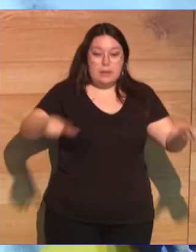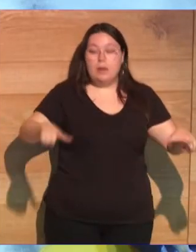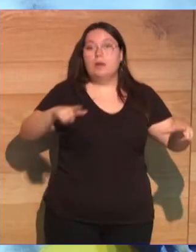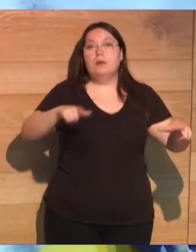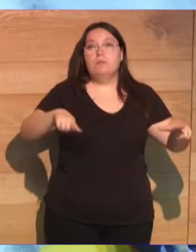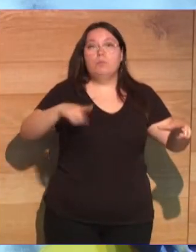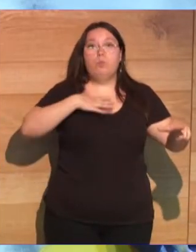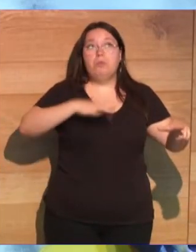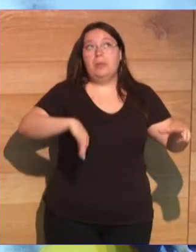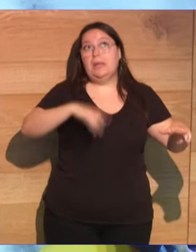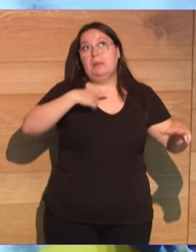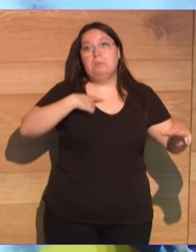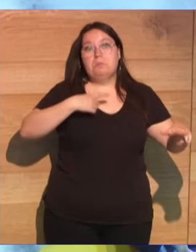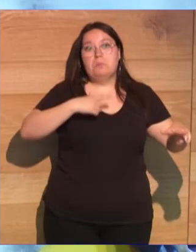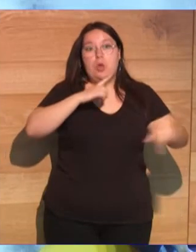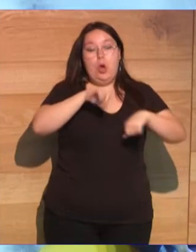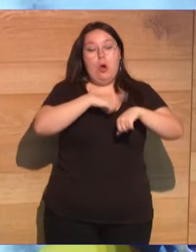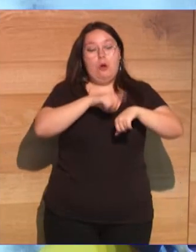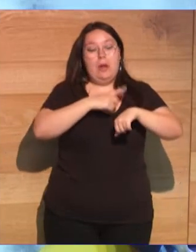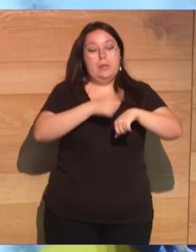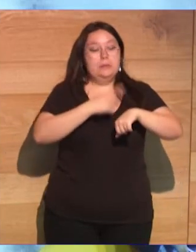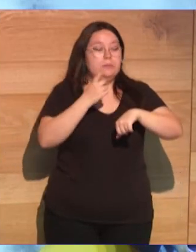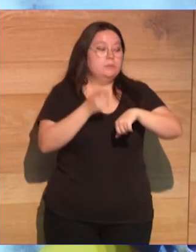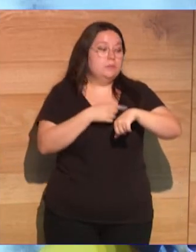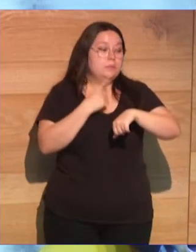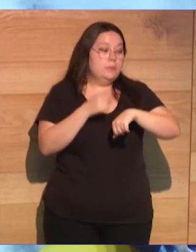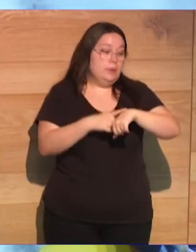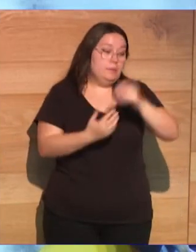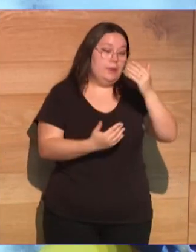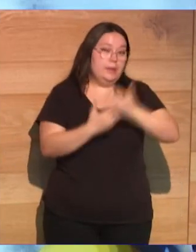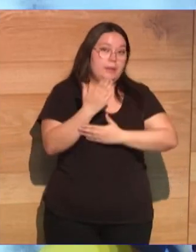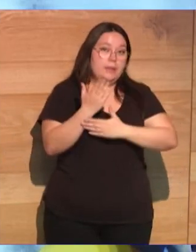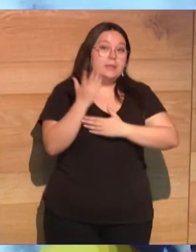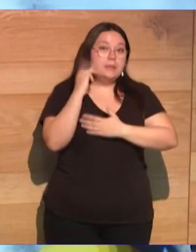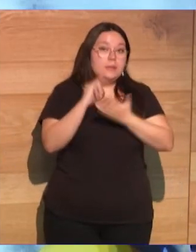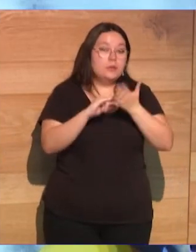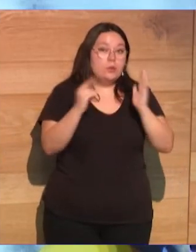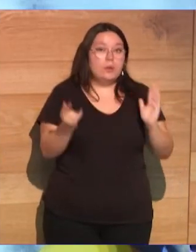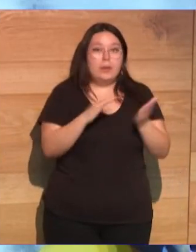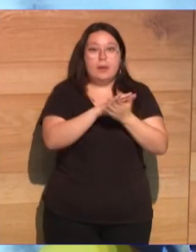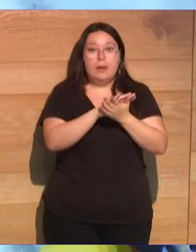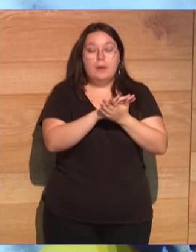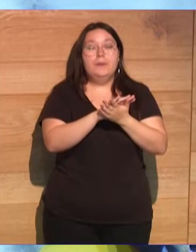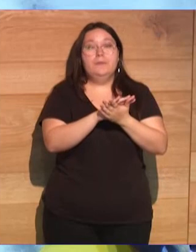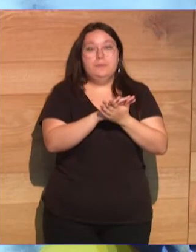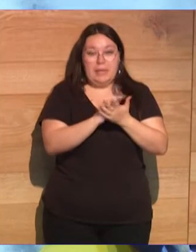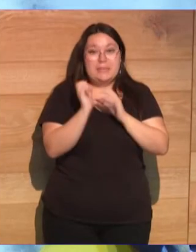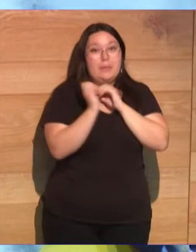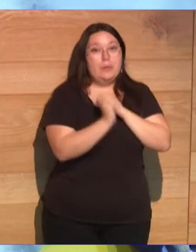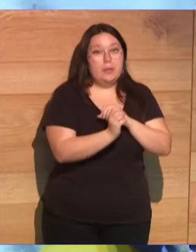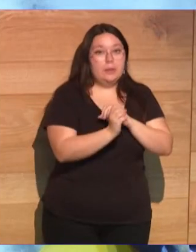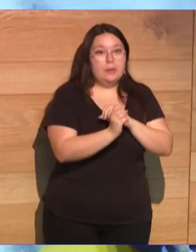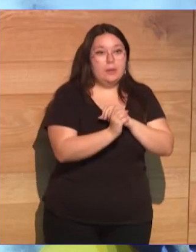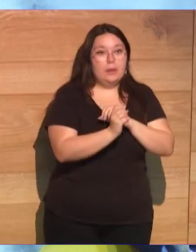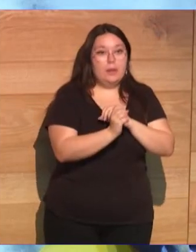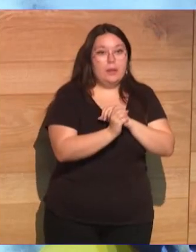usar X horas al día toda esa tecnología de la que se ha vuelto dependiente y vuelve corriendo